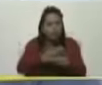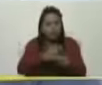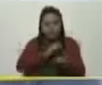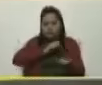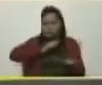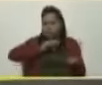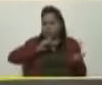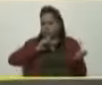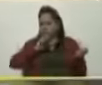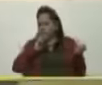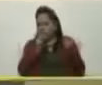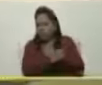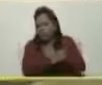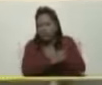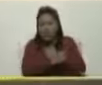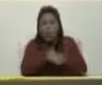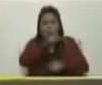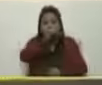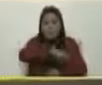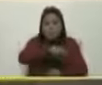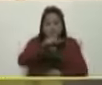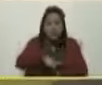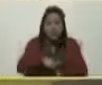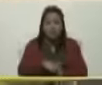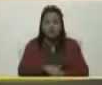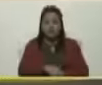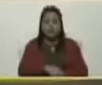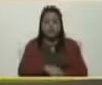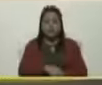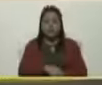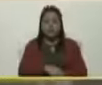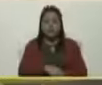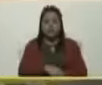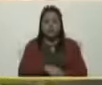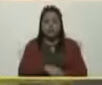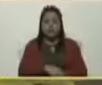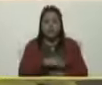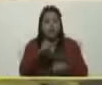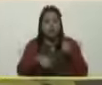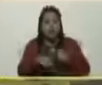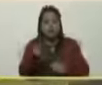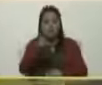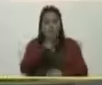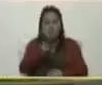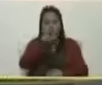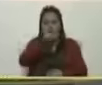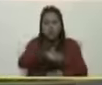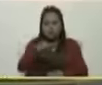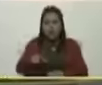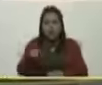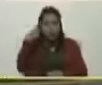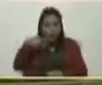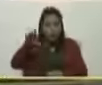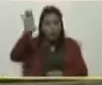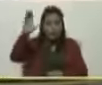convirtiendo unas personas en Venezuela, personas que vienen de otros países